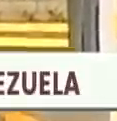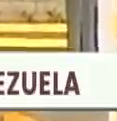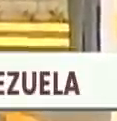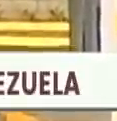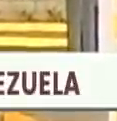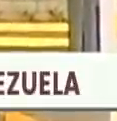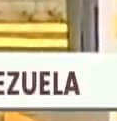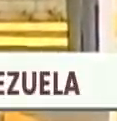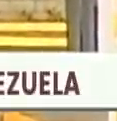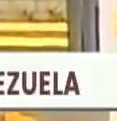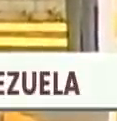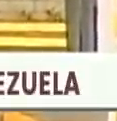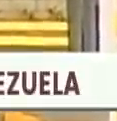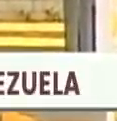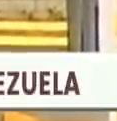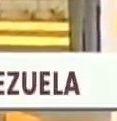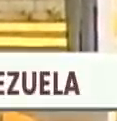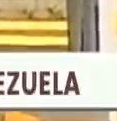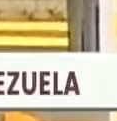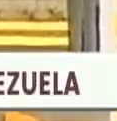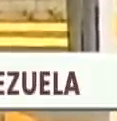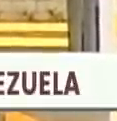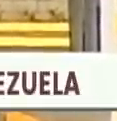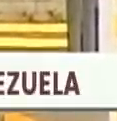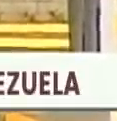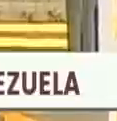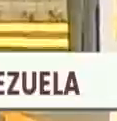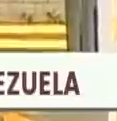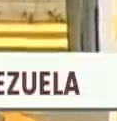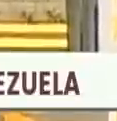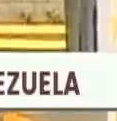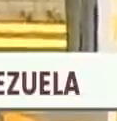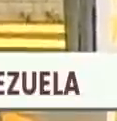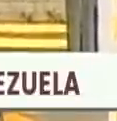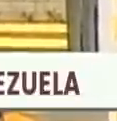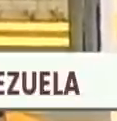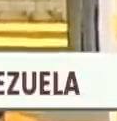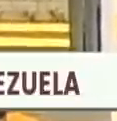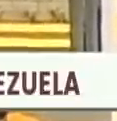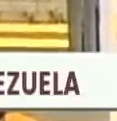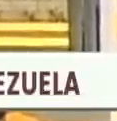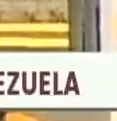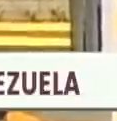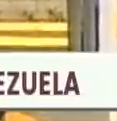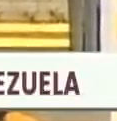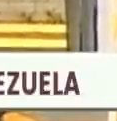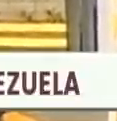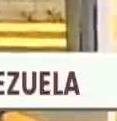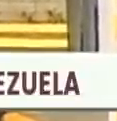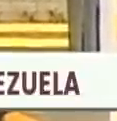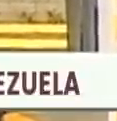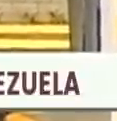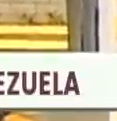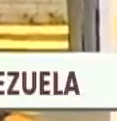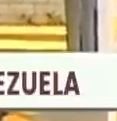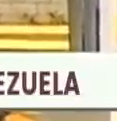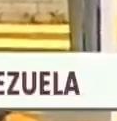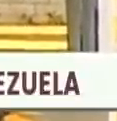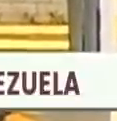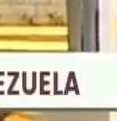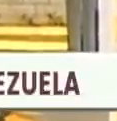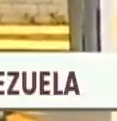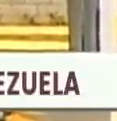este servicio de vital importancia que ha sido atacado como blanco de la guerra multimodal en la era